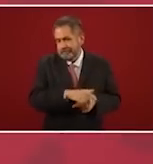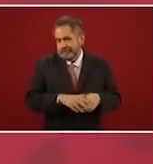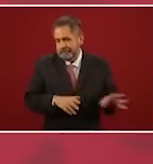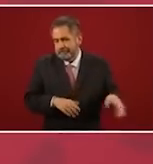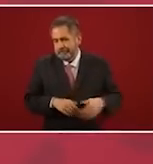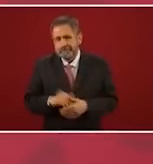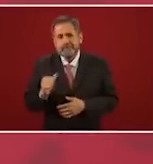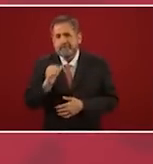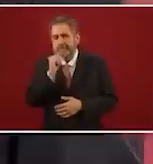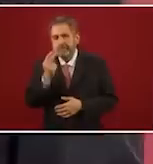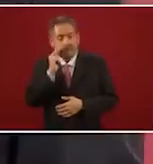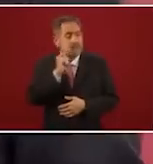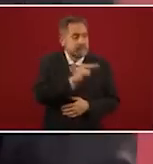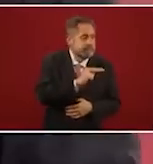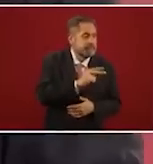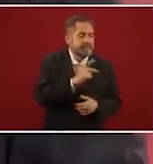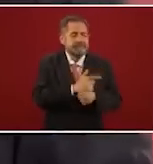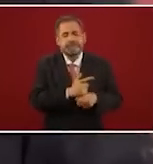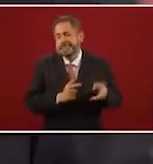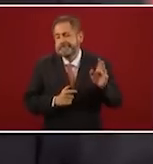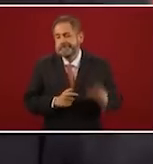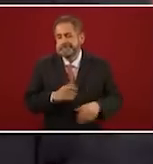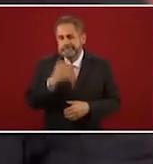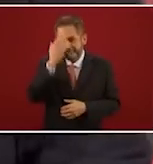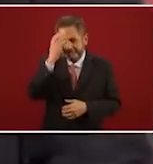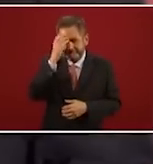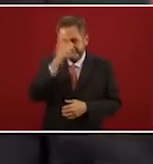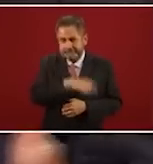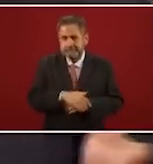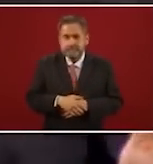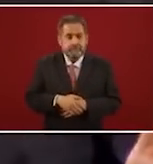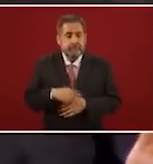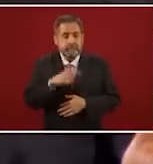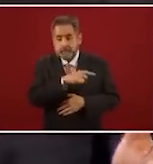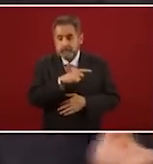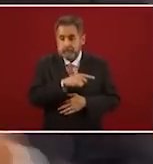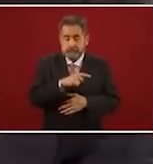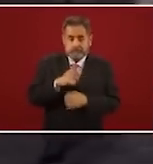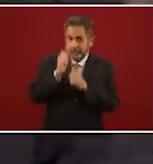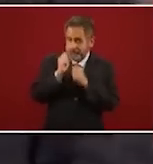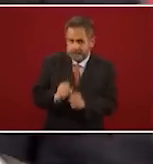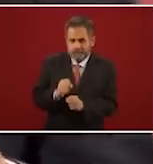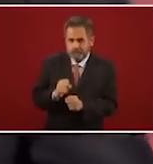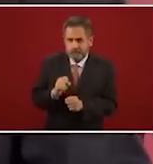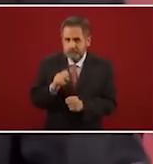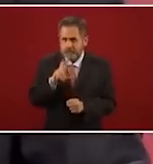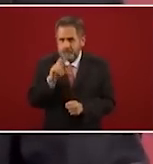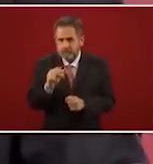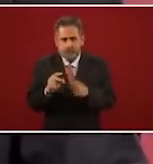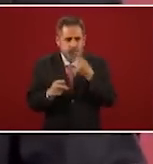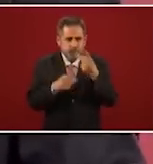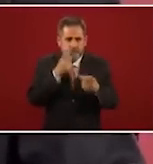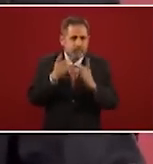verlo. O sea, no habló seguramente